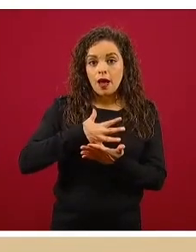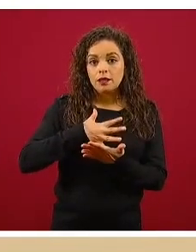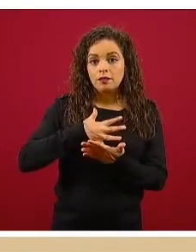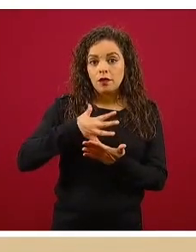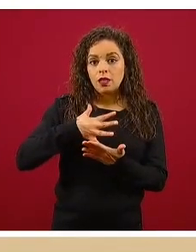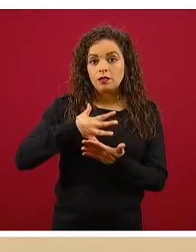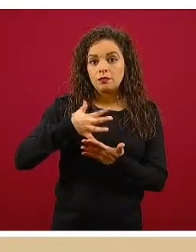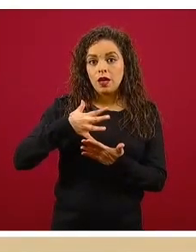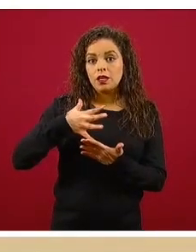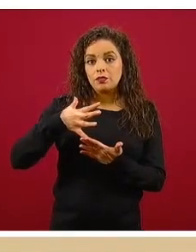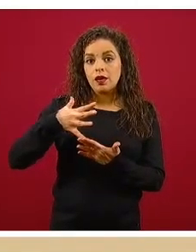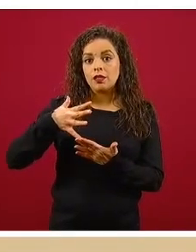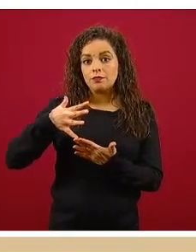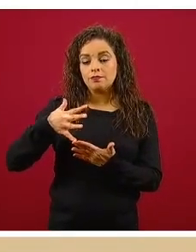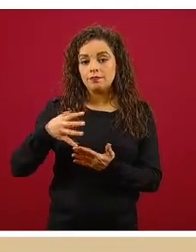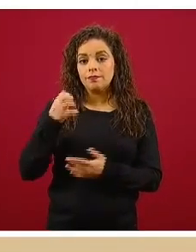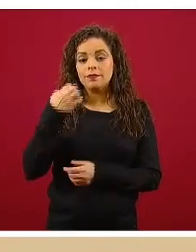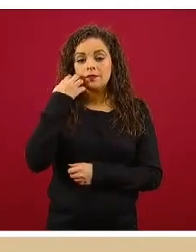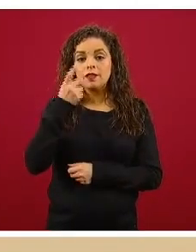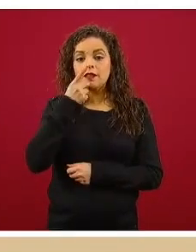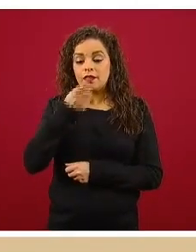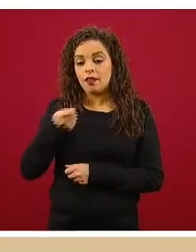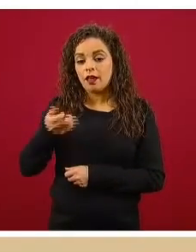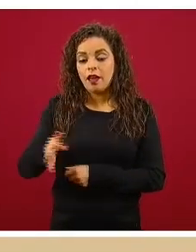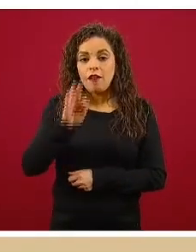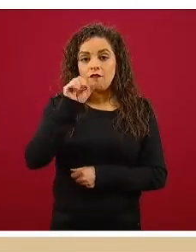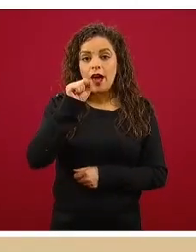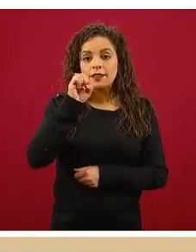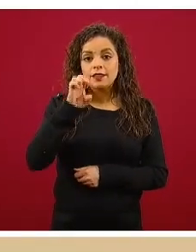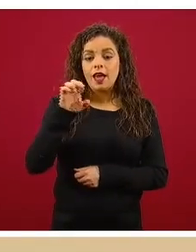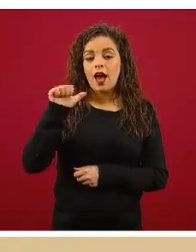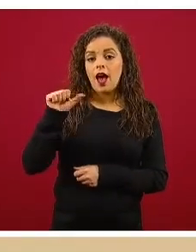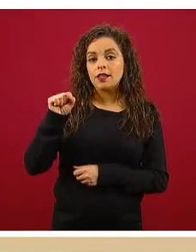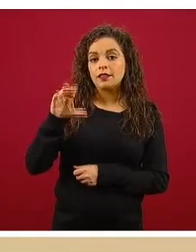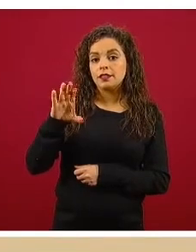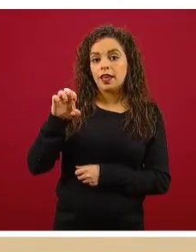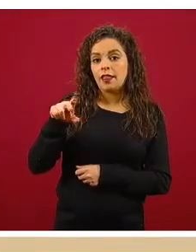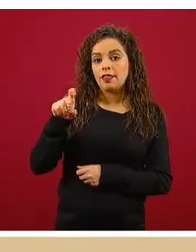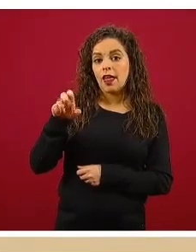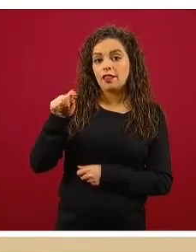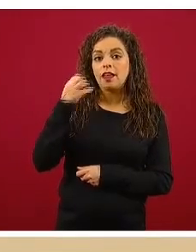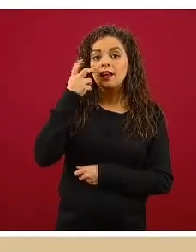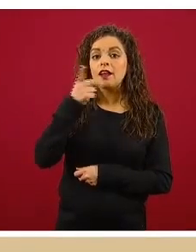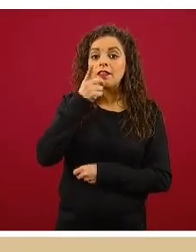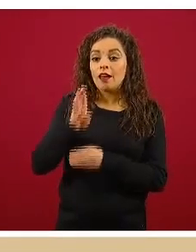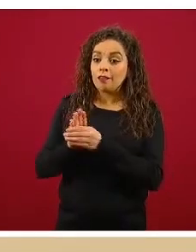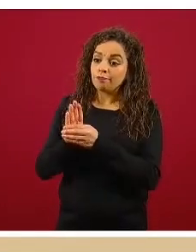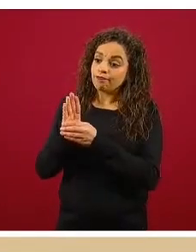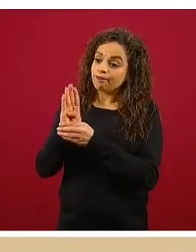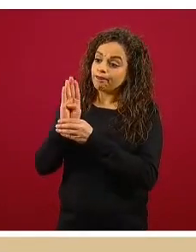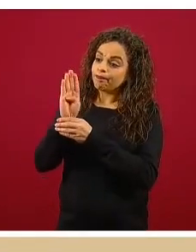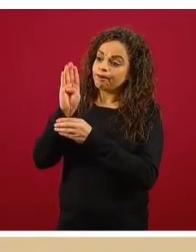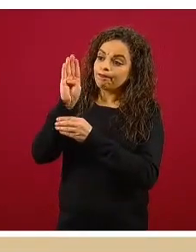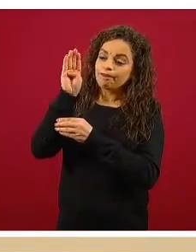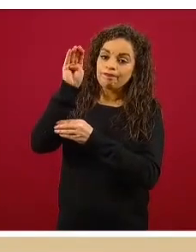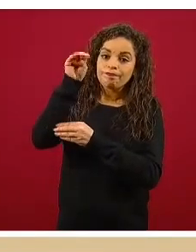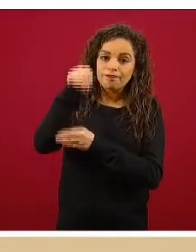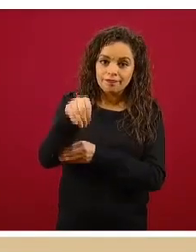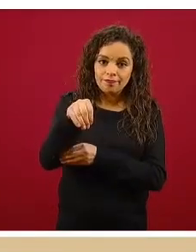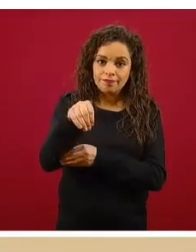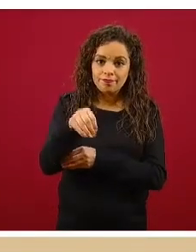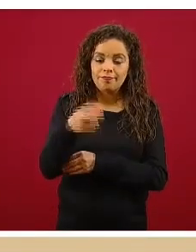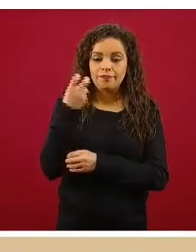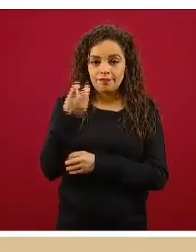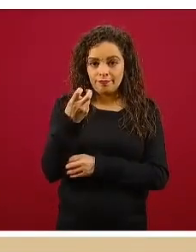están en una fase ascendente de su epidemia, qué estados que tienen las dos barras prácticamente similares, es decir, la de